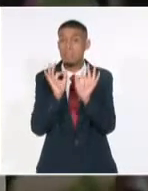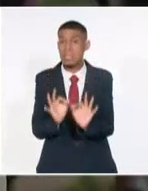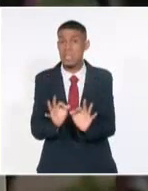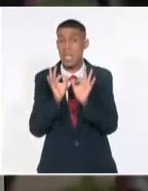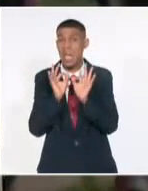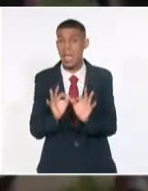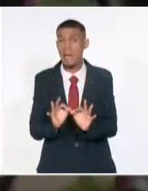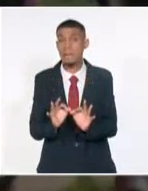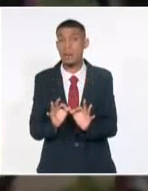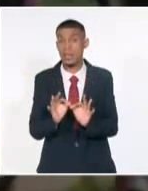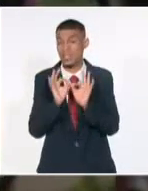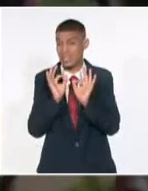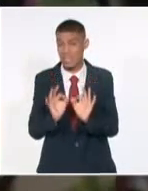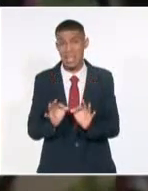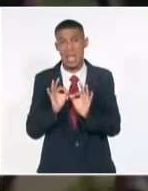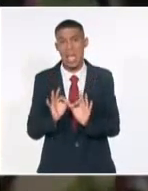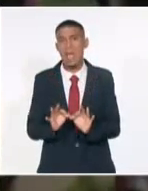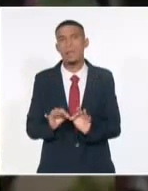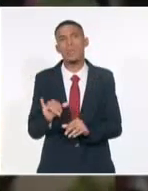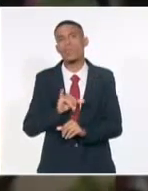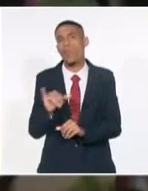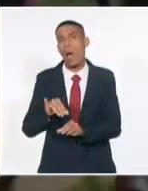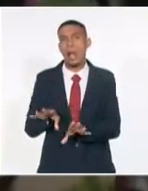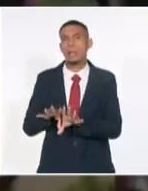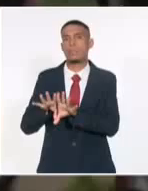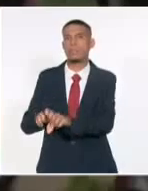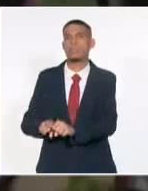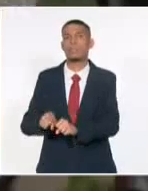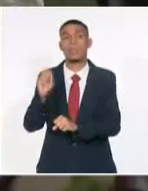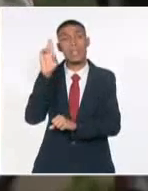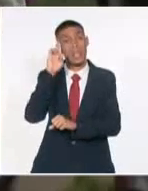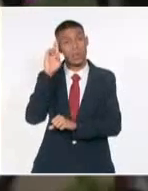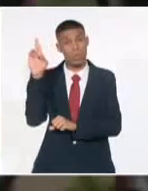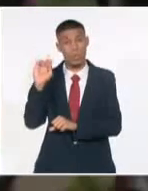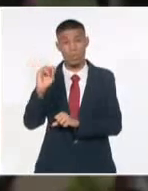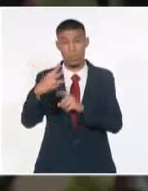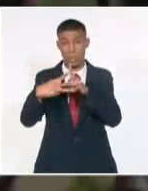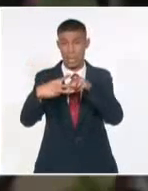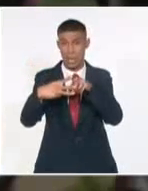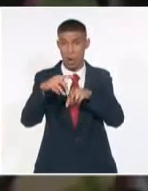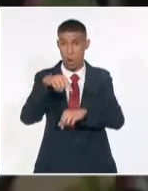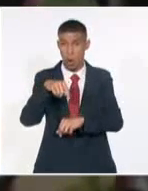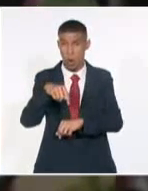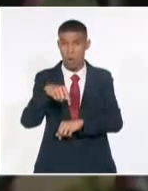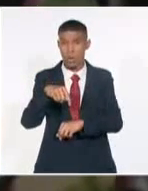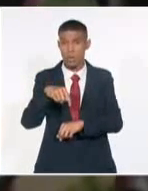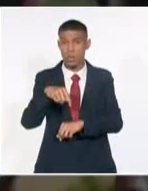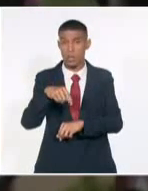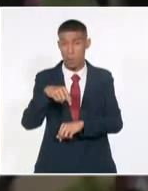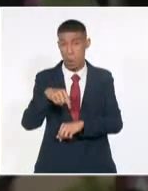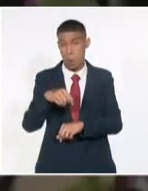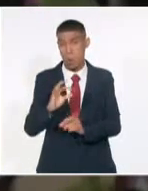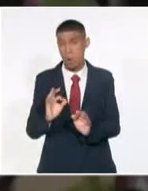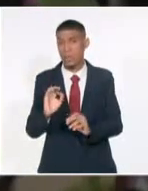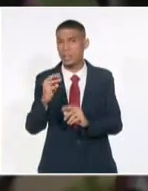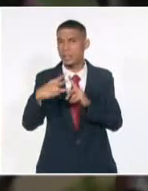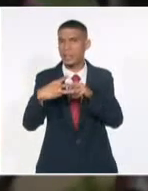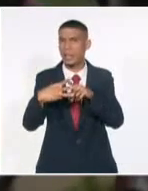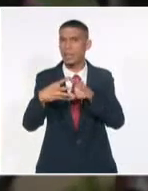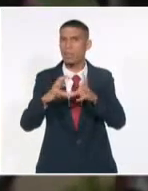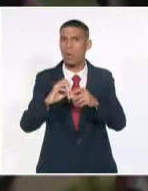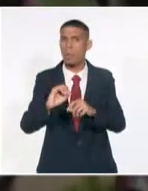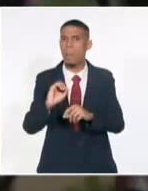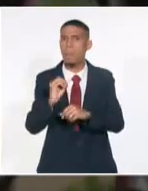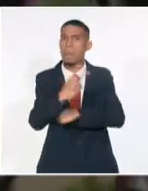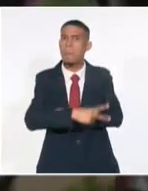3 condiciones. Recordemos cuáles son estas 3 condiciones. Hoy en día cumple Israel con estas 3 condiciones. Un país